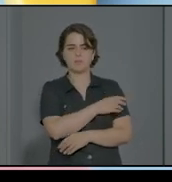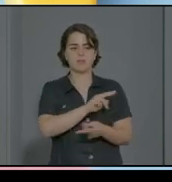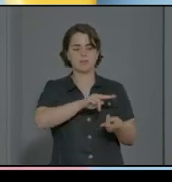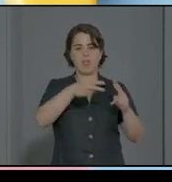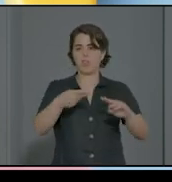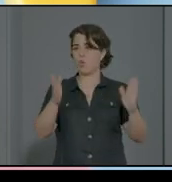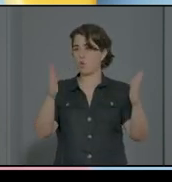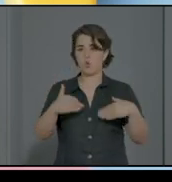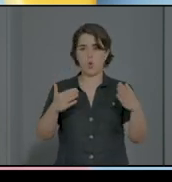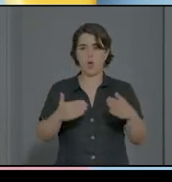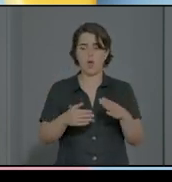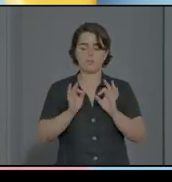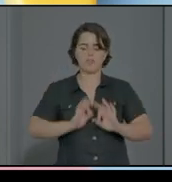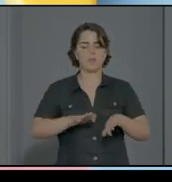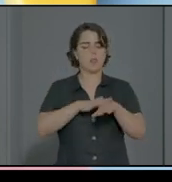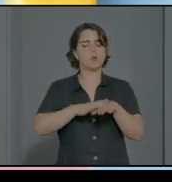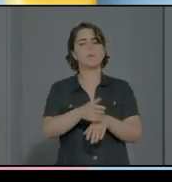italiano.